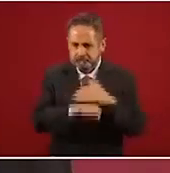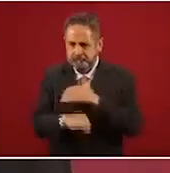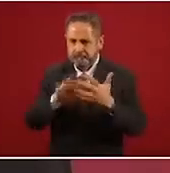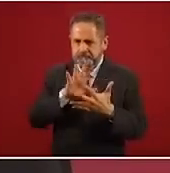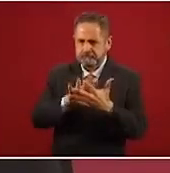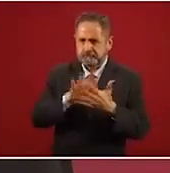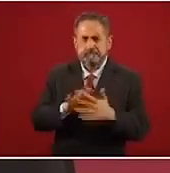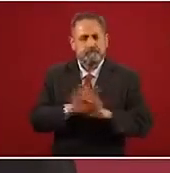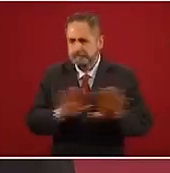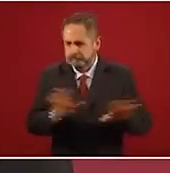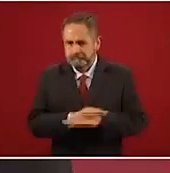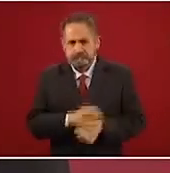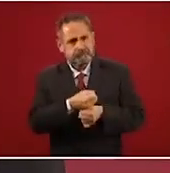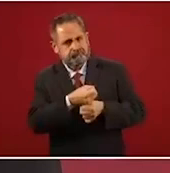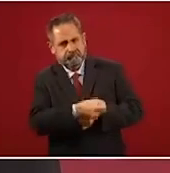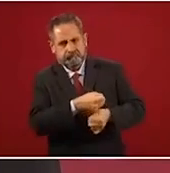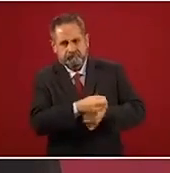cero tortura,